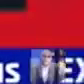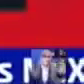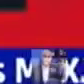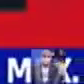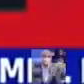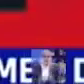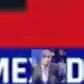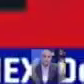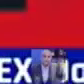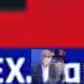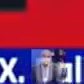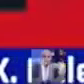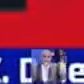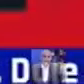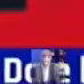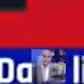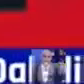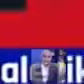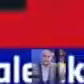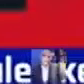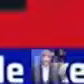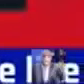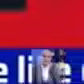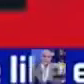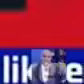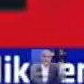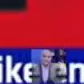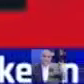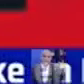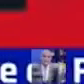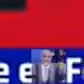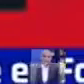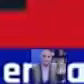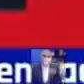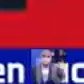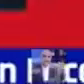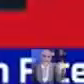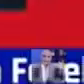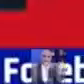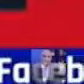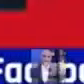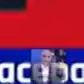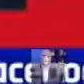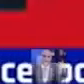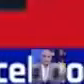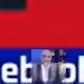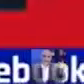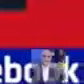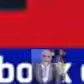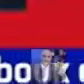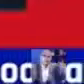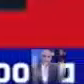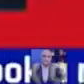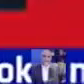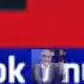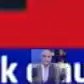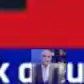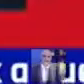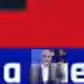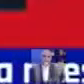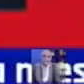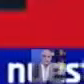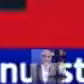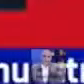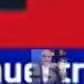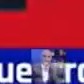jugando como golpeador y golpeador bajo, el traidor de Germán Martínez, el que fuera